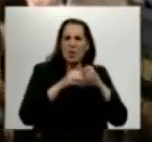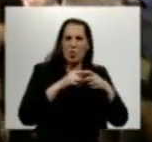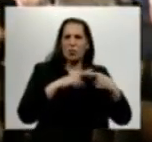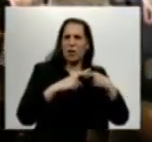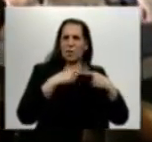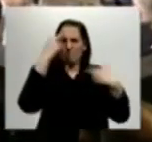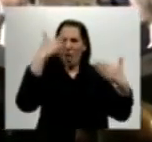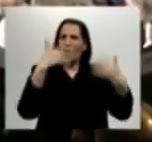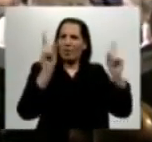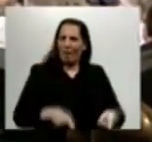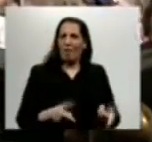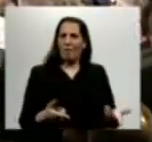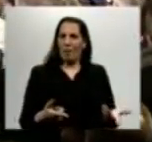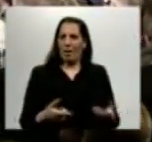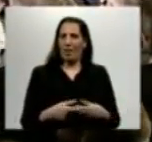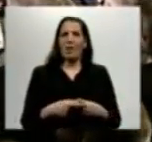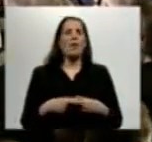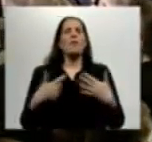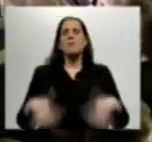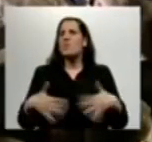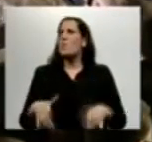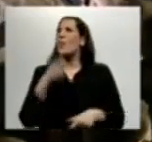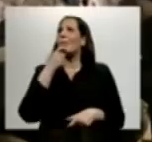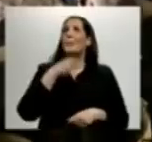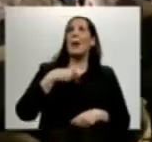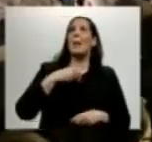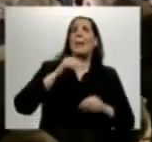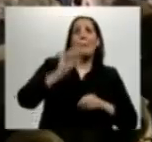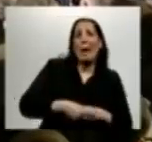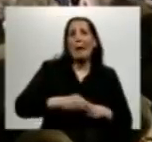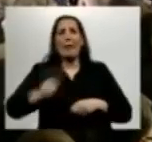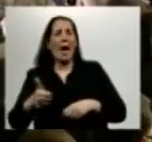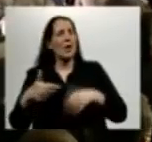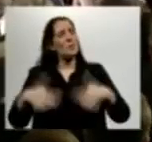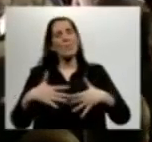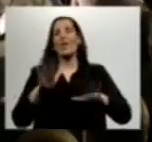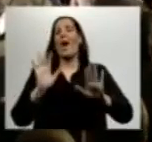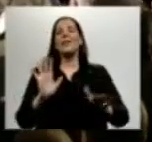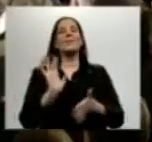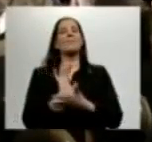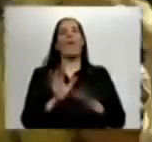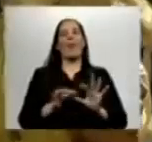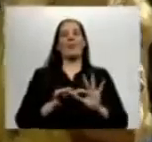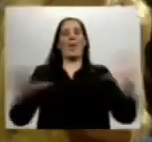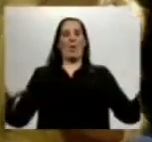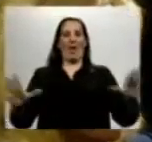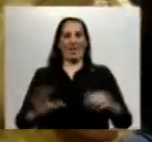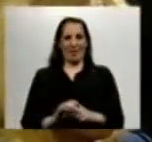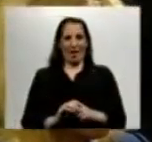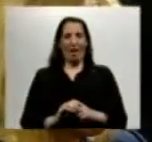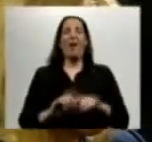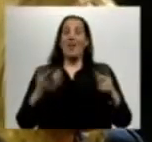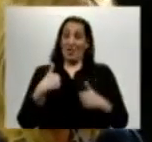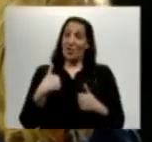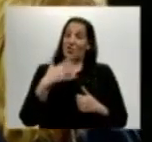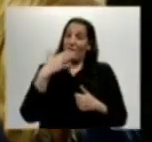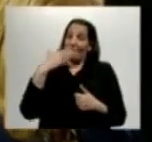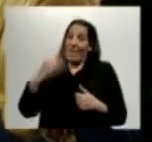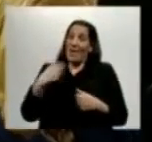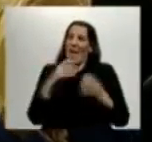frente. No se importa si se pierde o se gana, porque son las reglas de la democracia, lo dice quien le ha tocado perder muchísimos